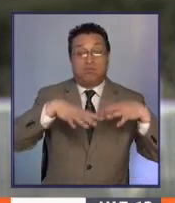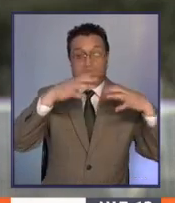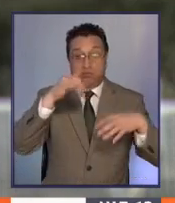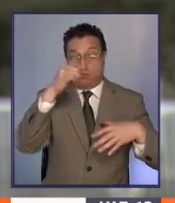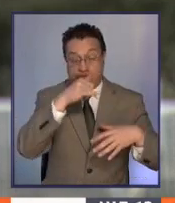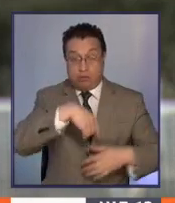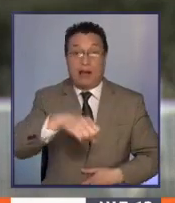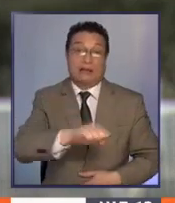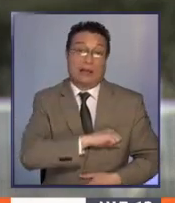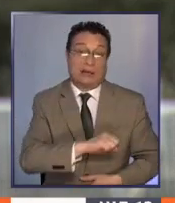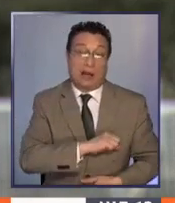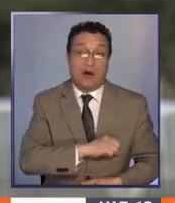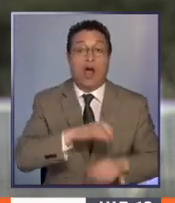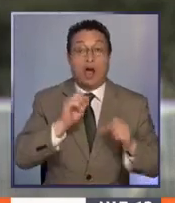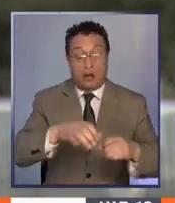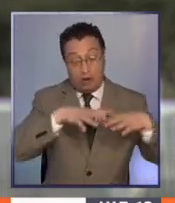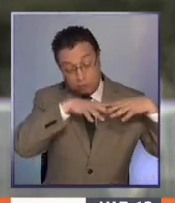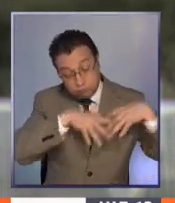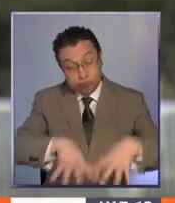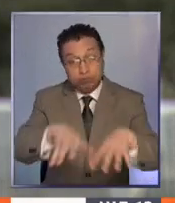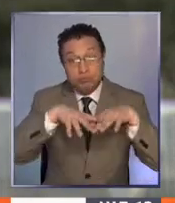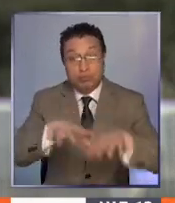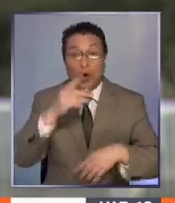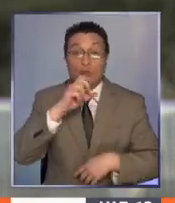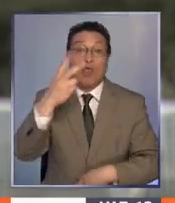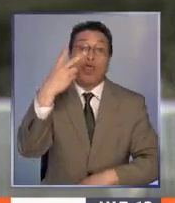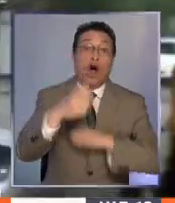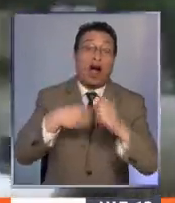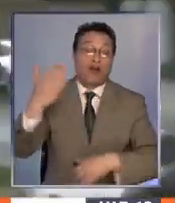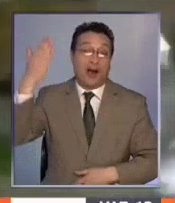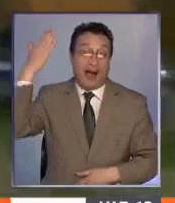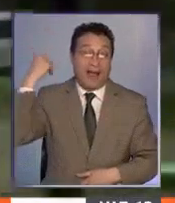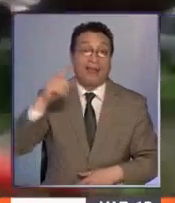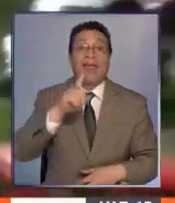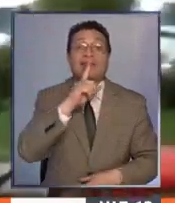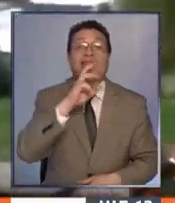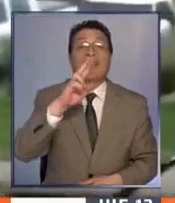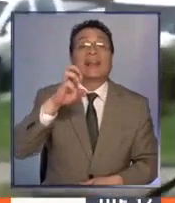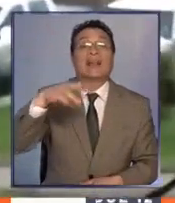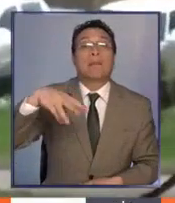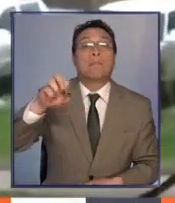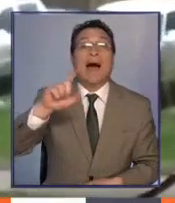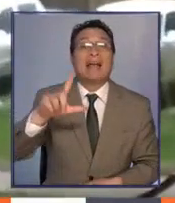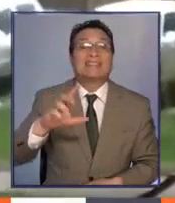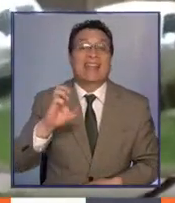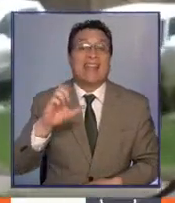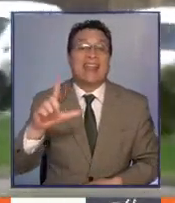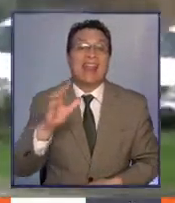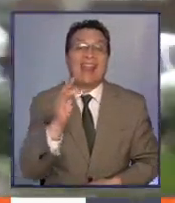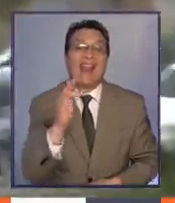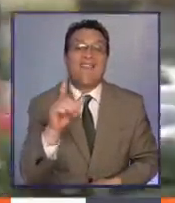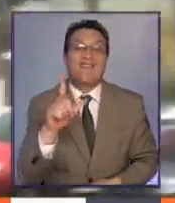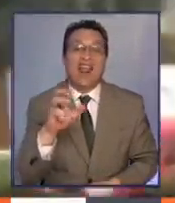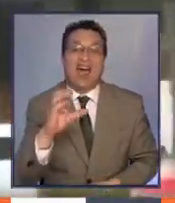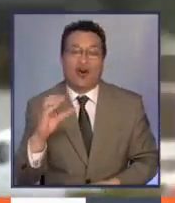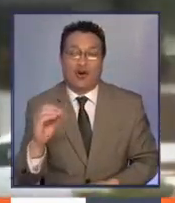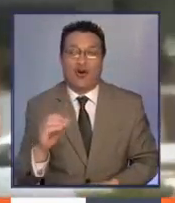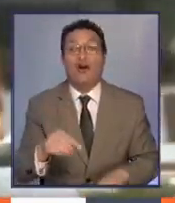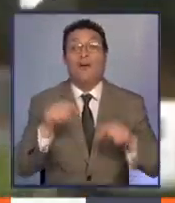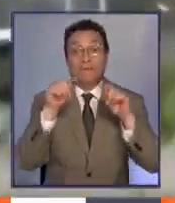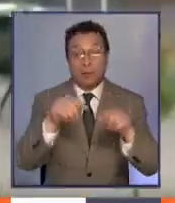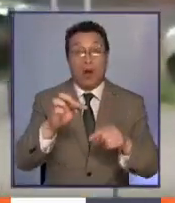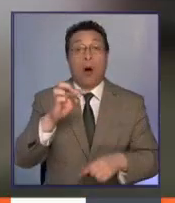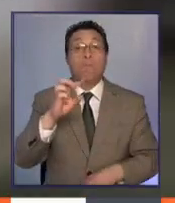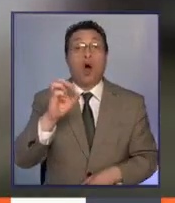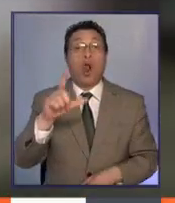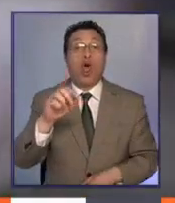Santiago, hasta aluviones como lo que ocurrió hace 2 años en las Termas del Flaco. Un estudio de la Universidad de Chile anticipó que en el Polo Sur se